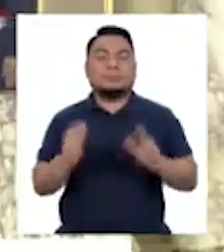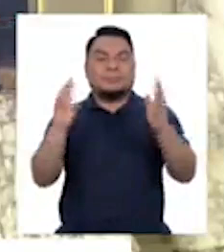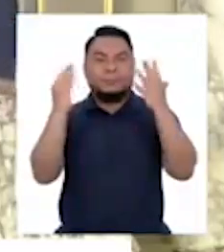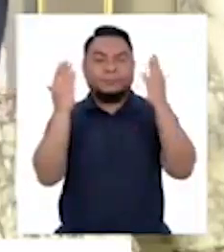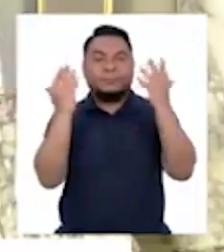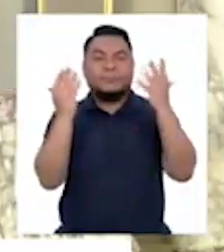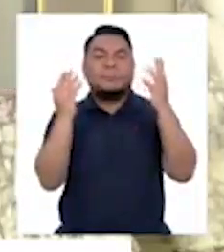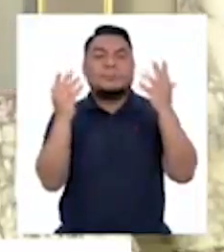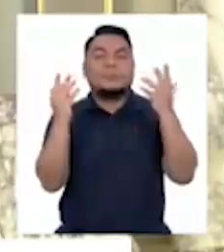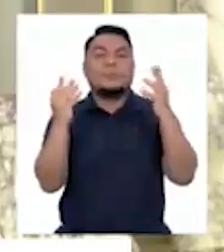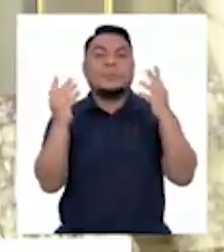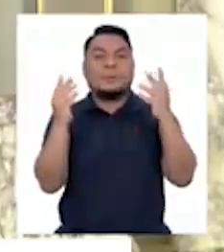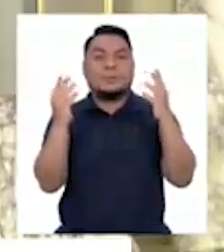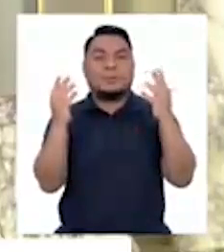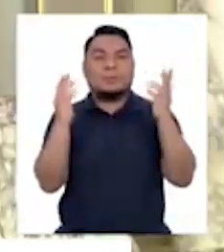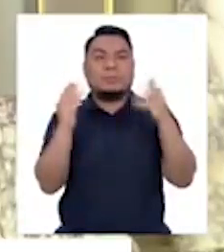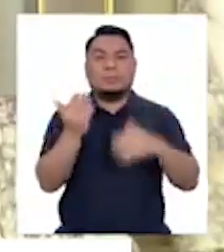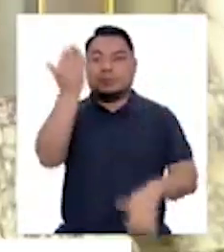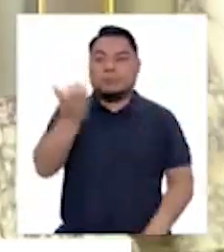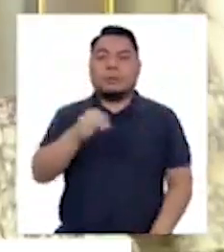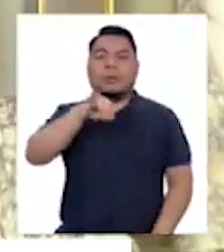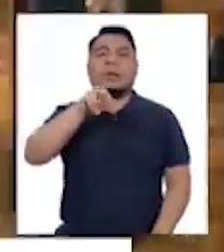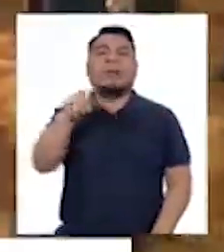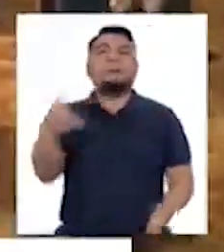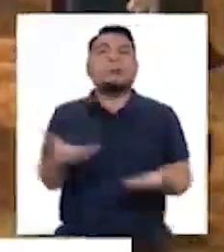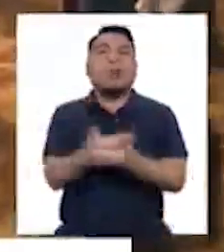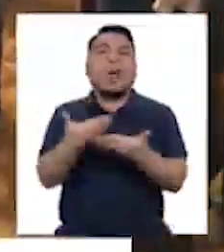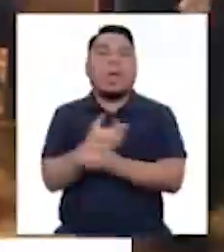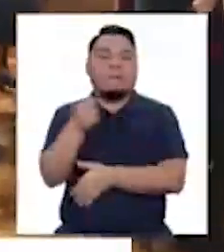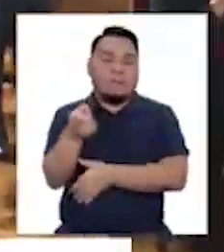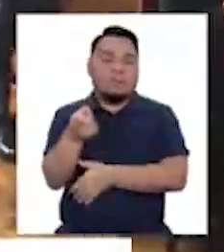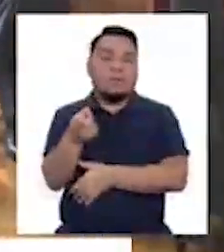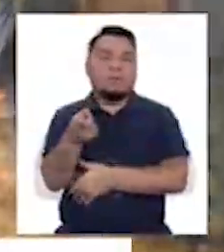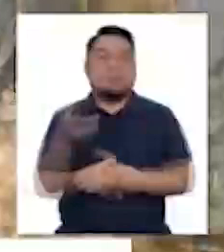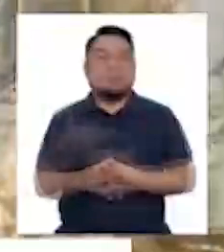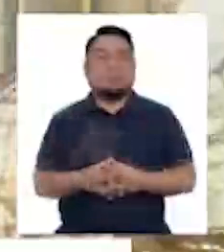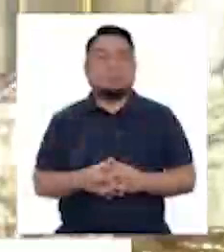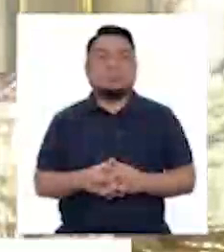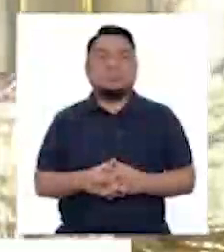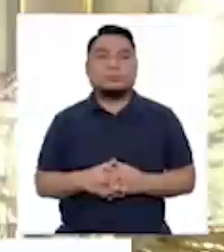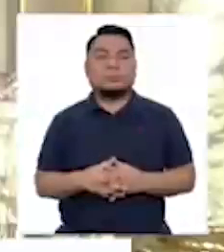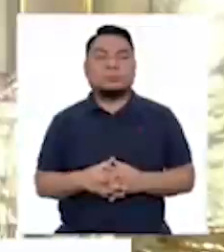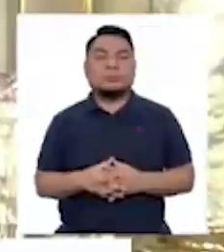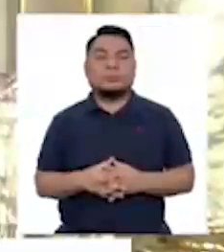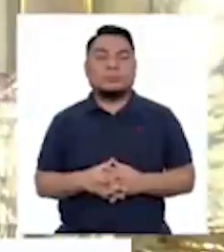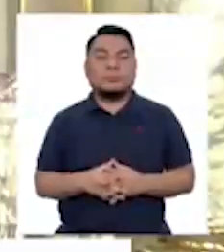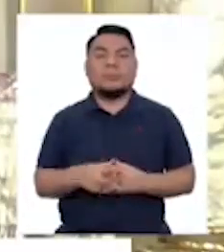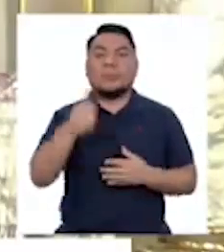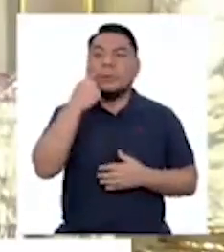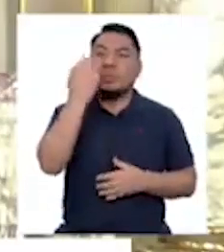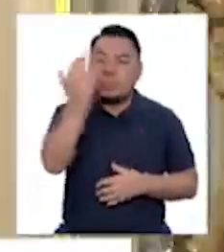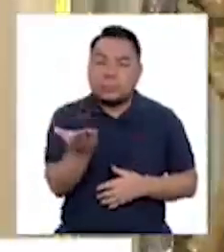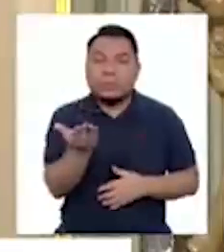Javier Eduardo Palacios Gallegos, uno de los rostros nuevos del gabinete ministerial que toma juramento.